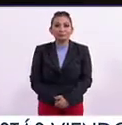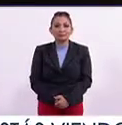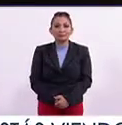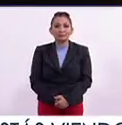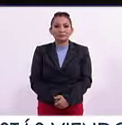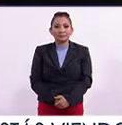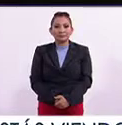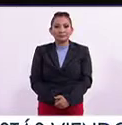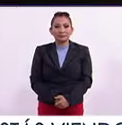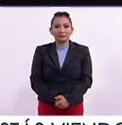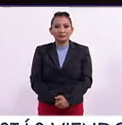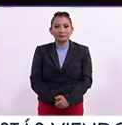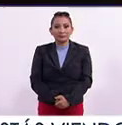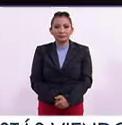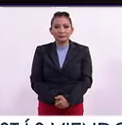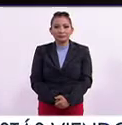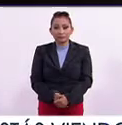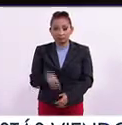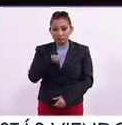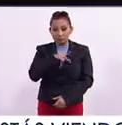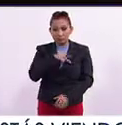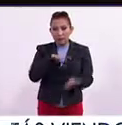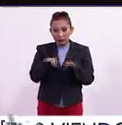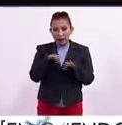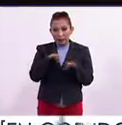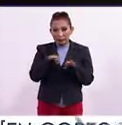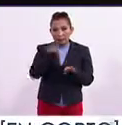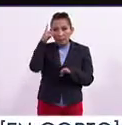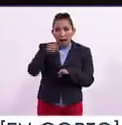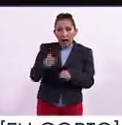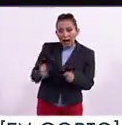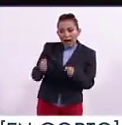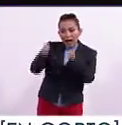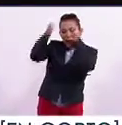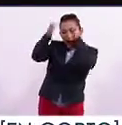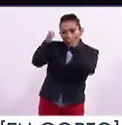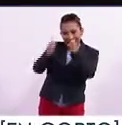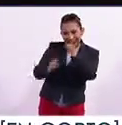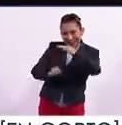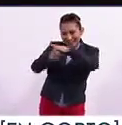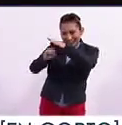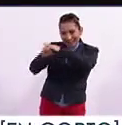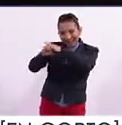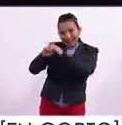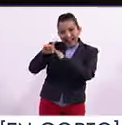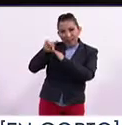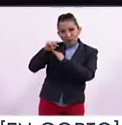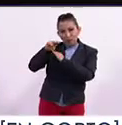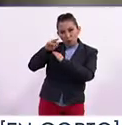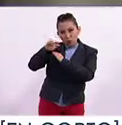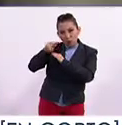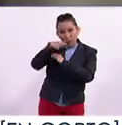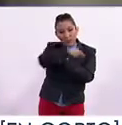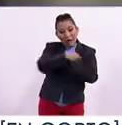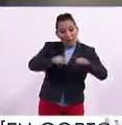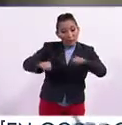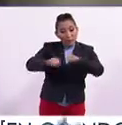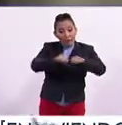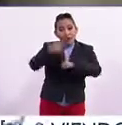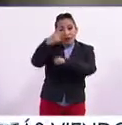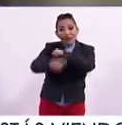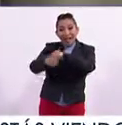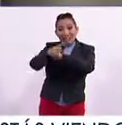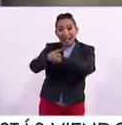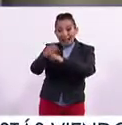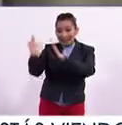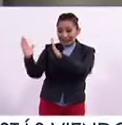Mi función en la parte estructural, ver que esos movimientos no afectaran a la estructura, porque la estructura, si